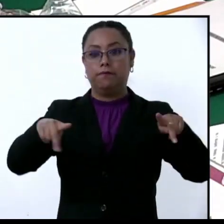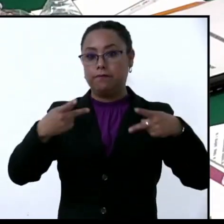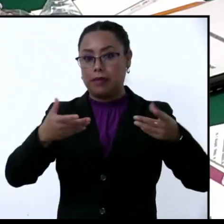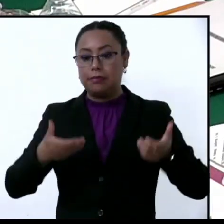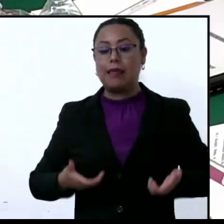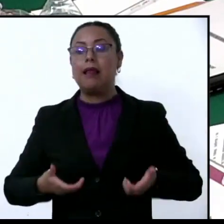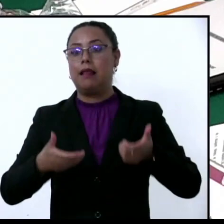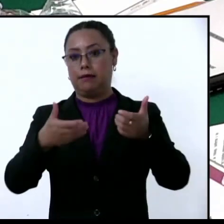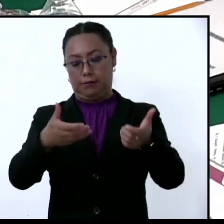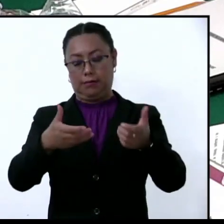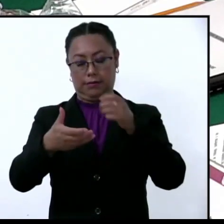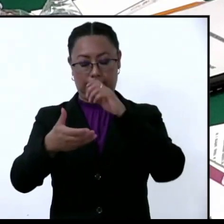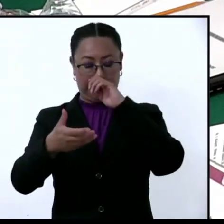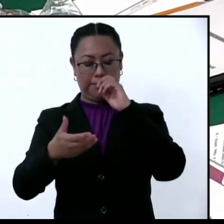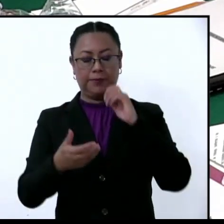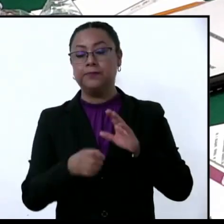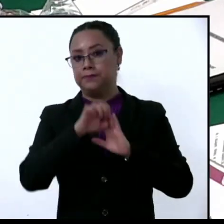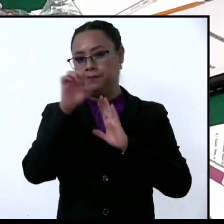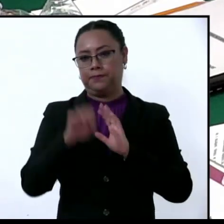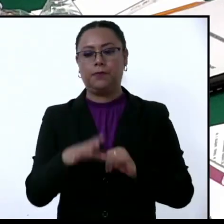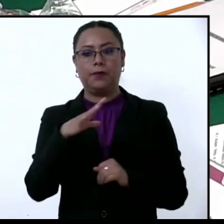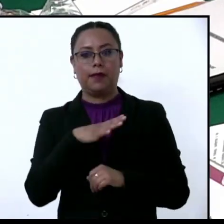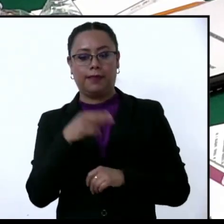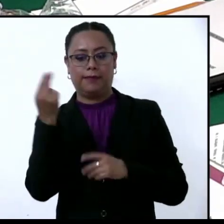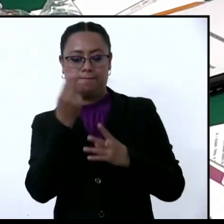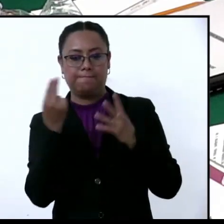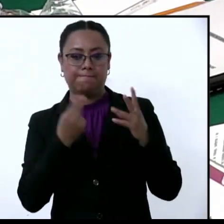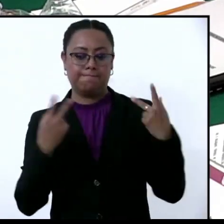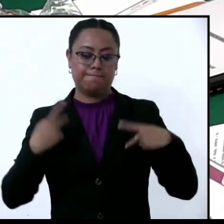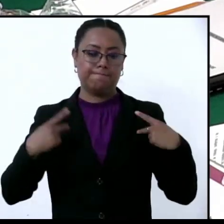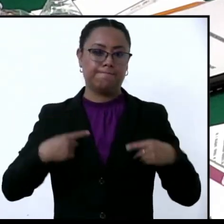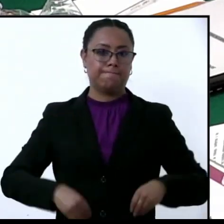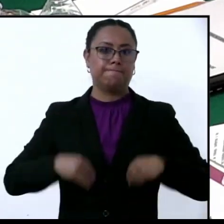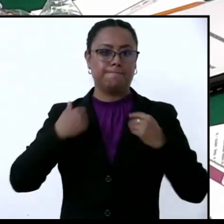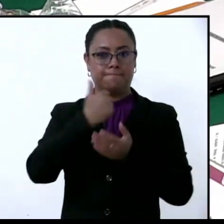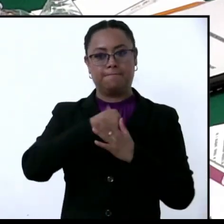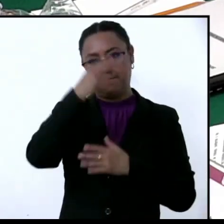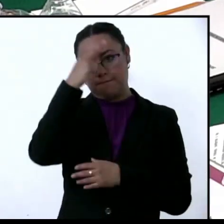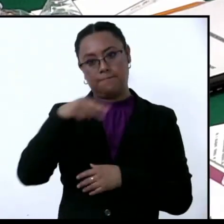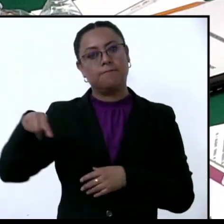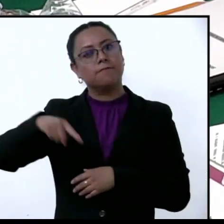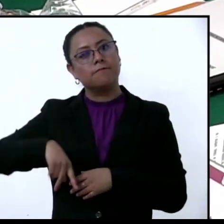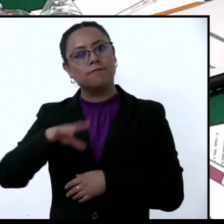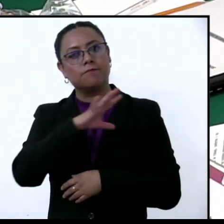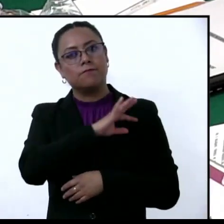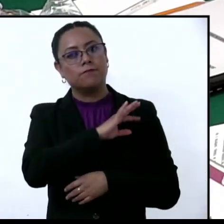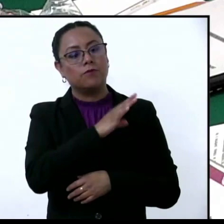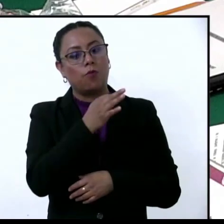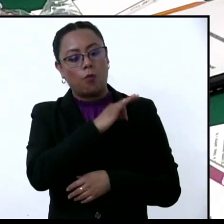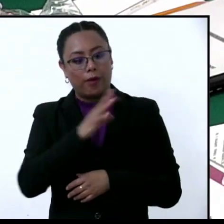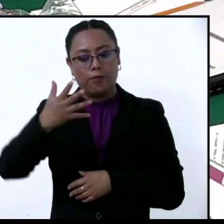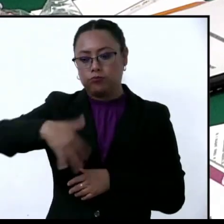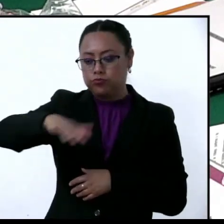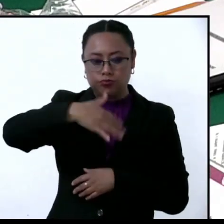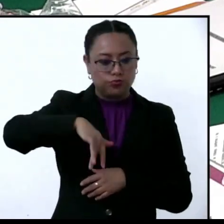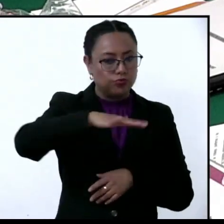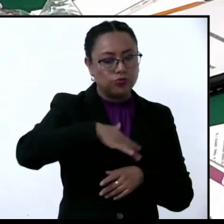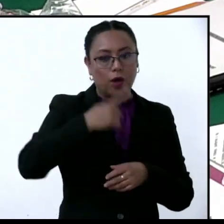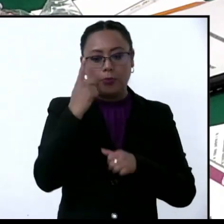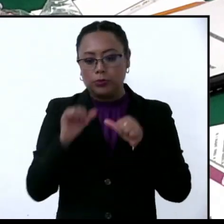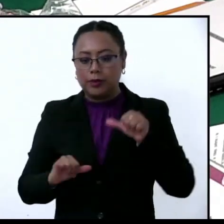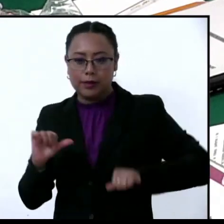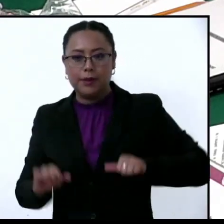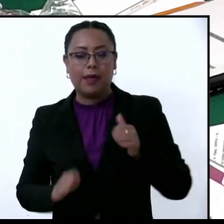Por un lado, la necesidad que existe en la población de la Ciudad de México para buscar el ejercicio de una actividad